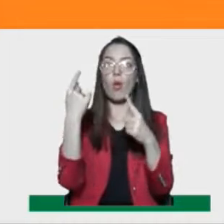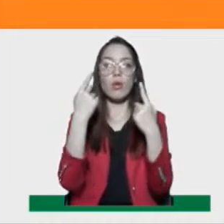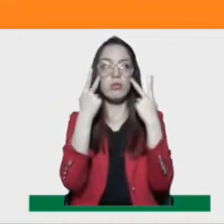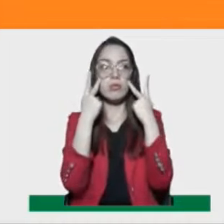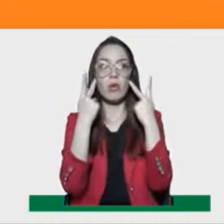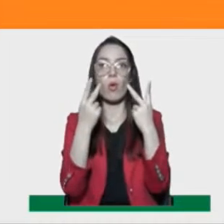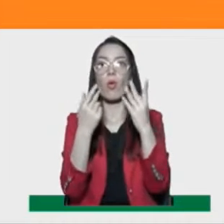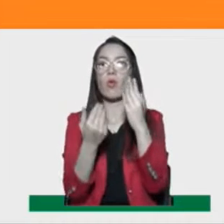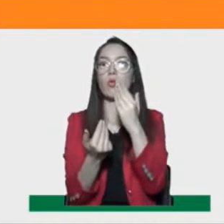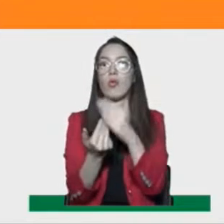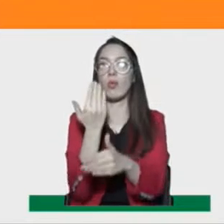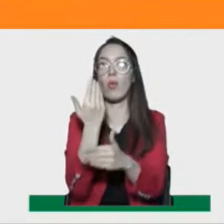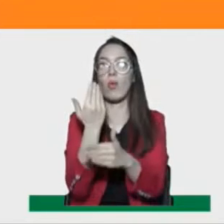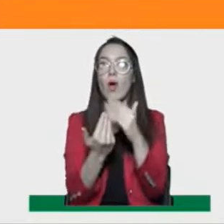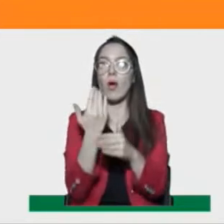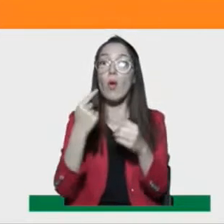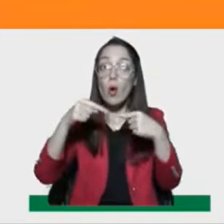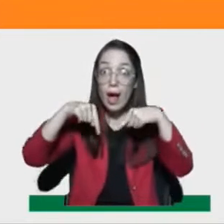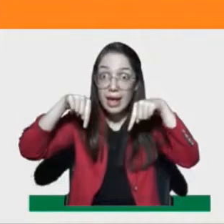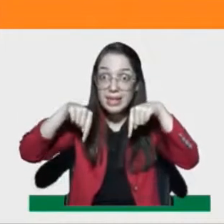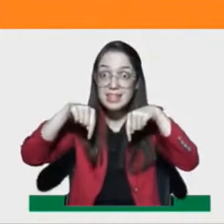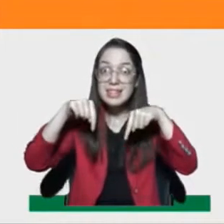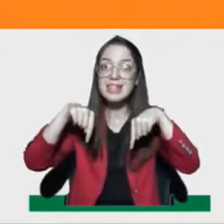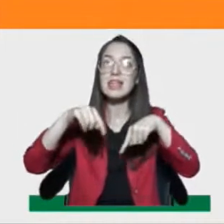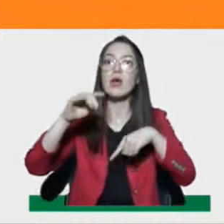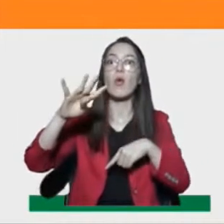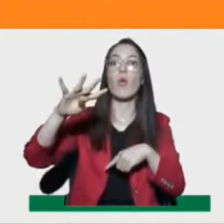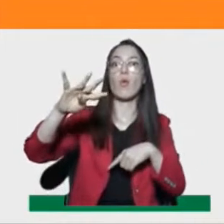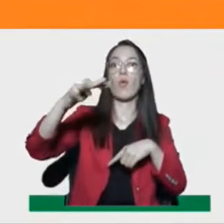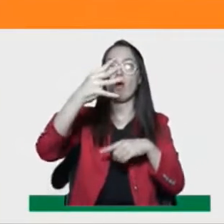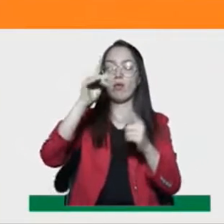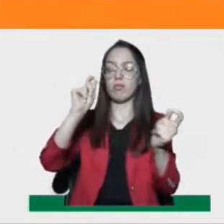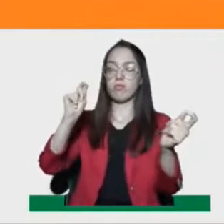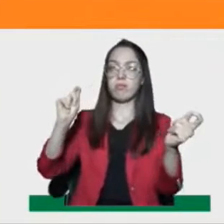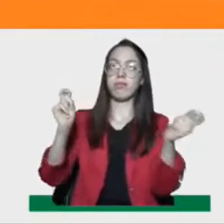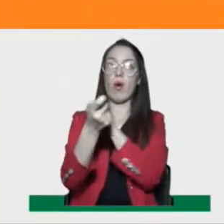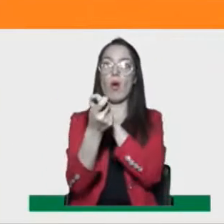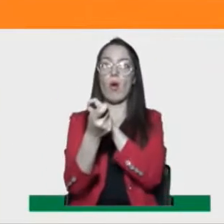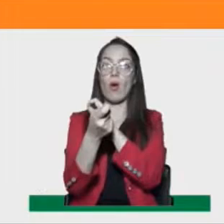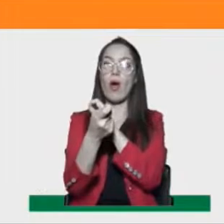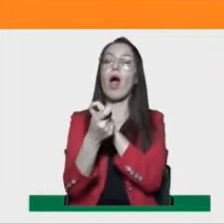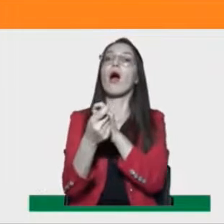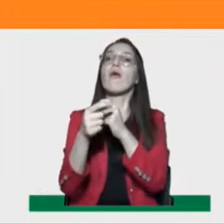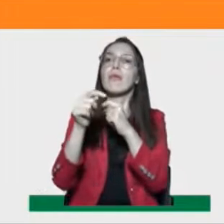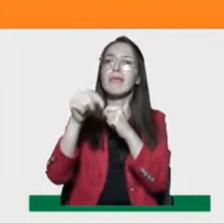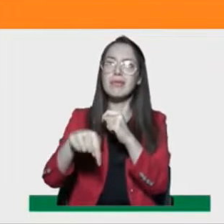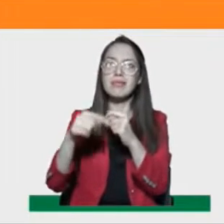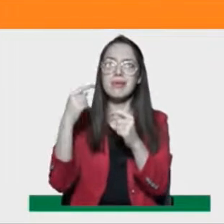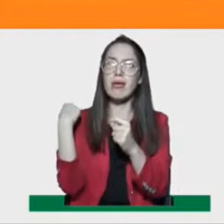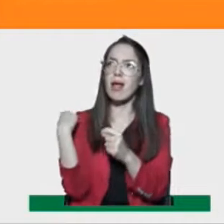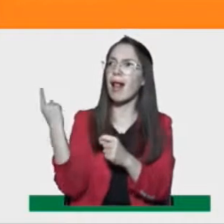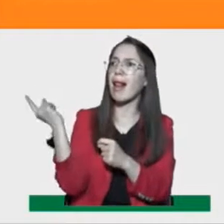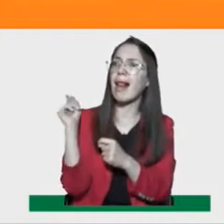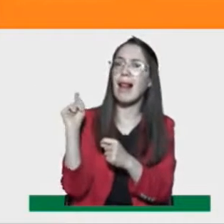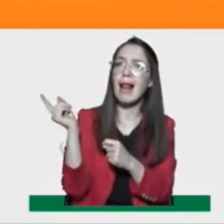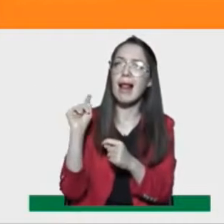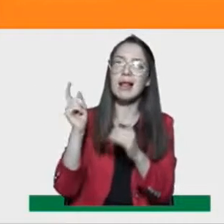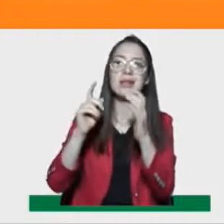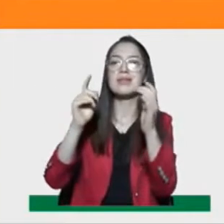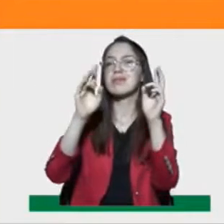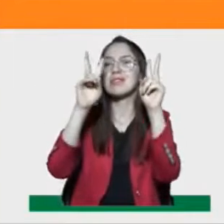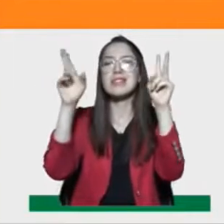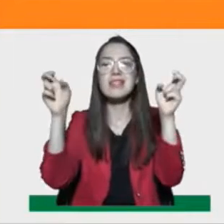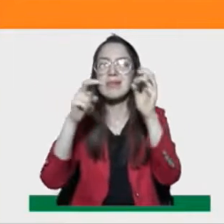innovación. Somos sede de la cuarta revolución industrial para América. Es todo un trabajo que se hace alrededor de las